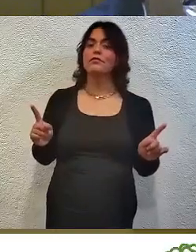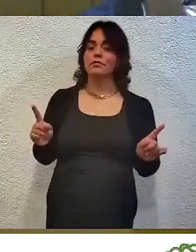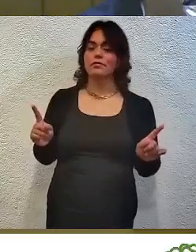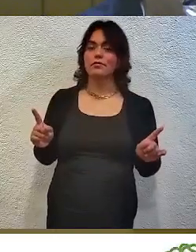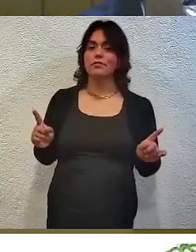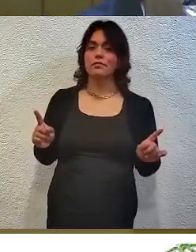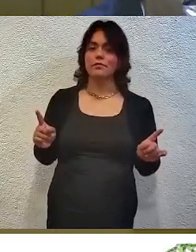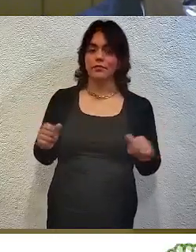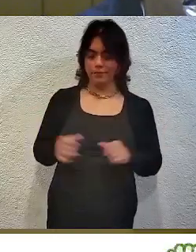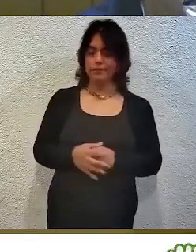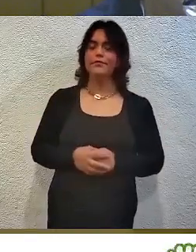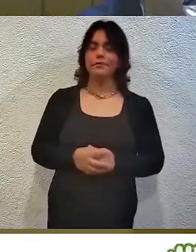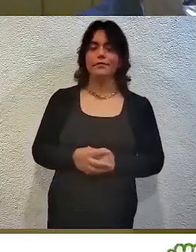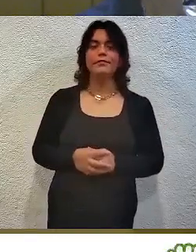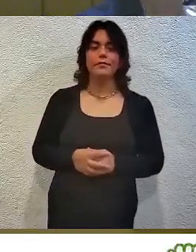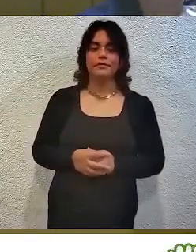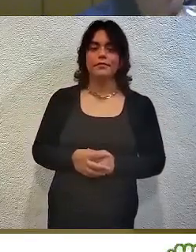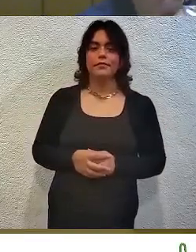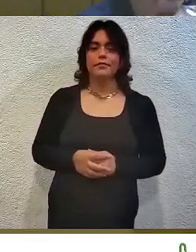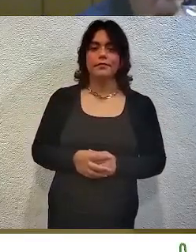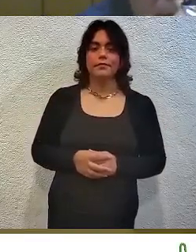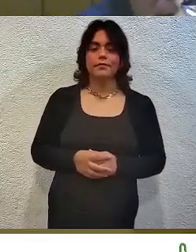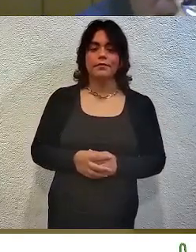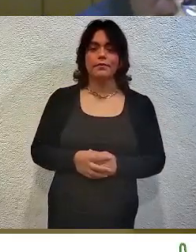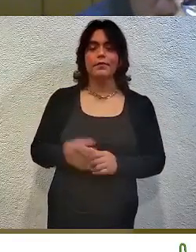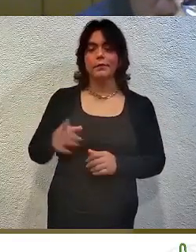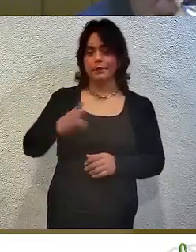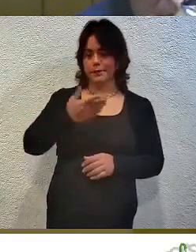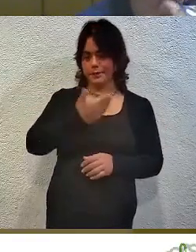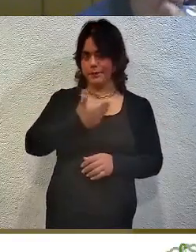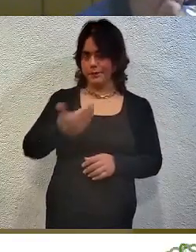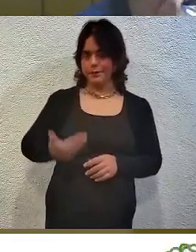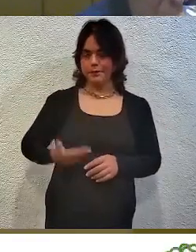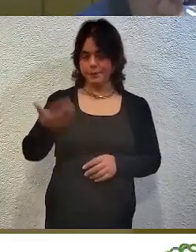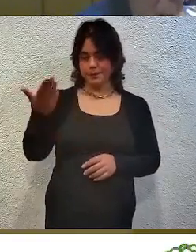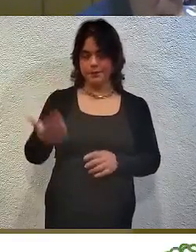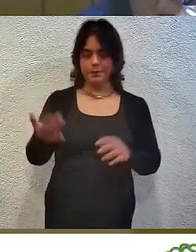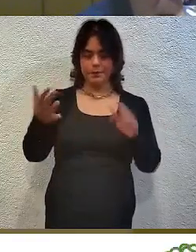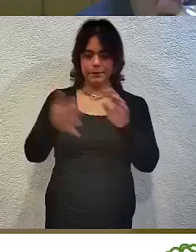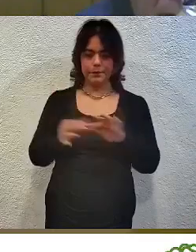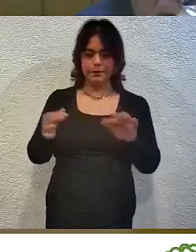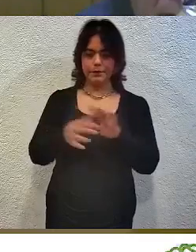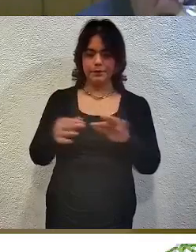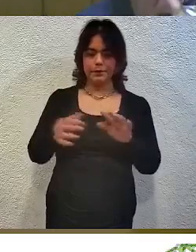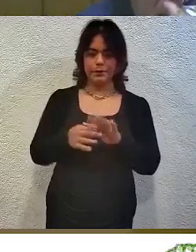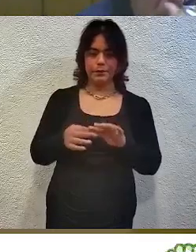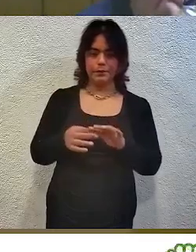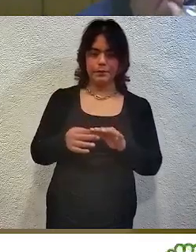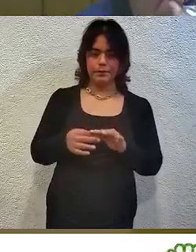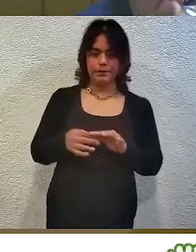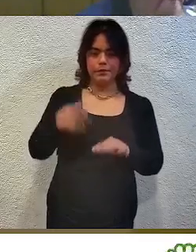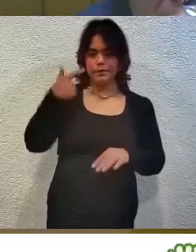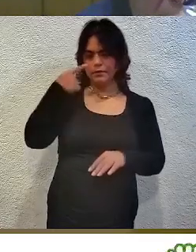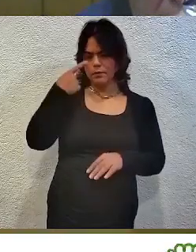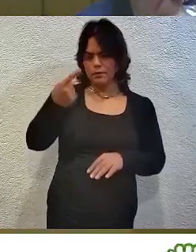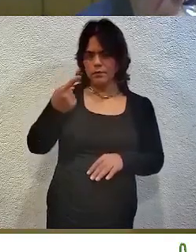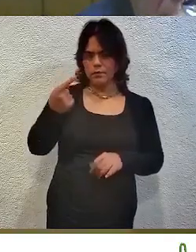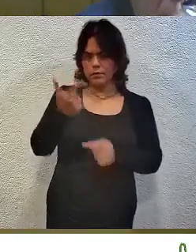Acá, como efectivamente lo comentaba la magistrada presidenta, se dio una vista, en primer